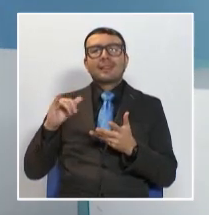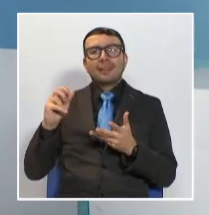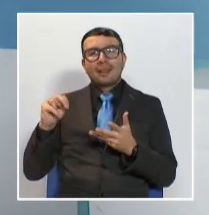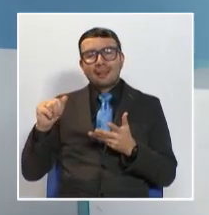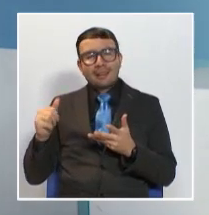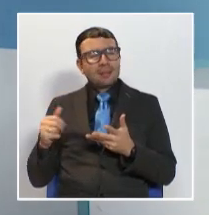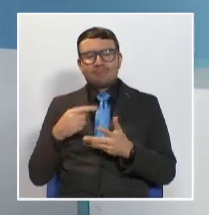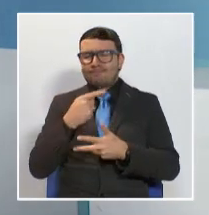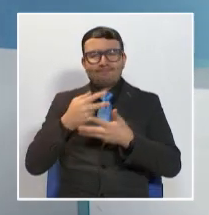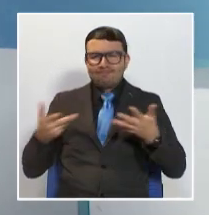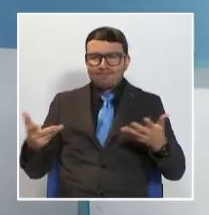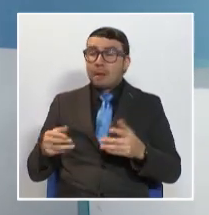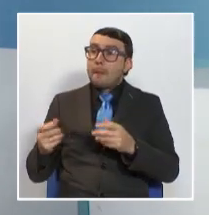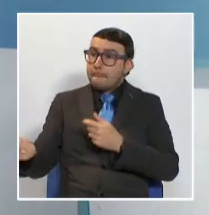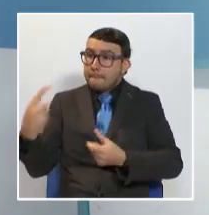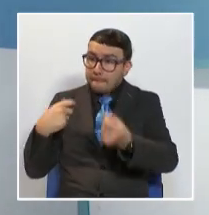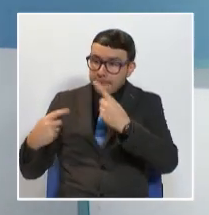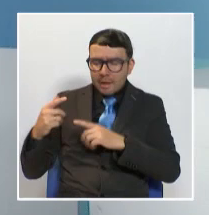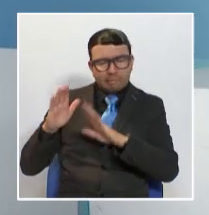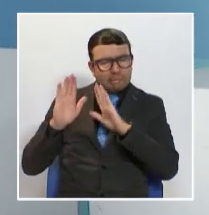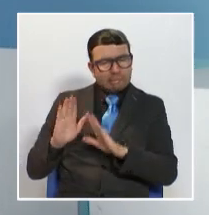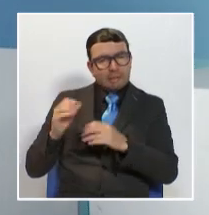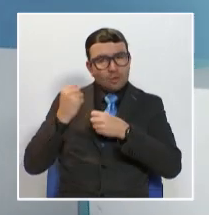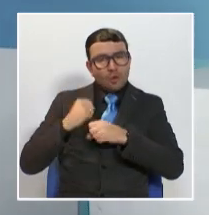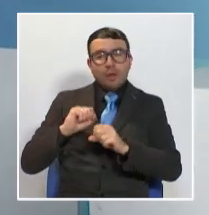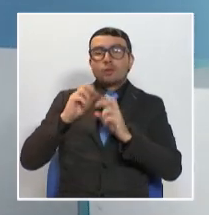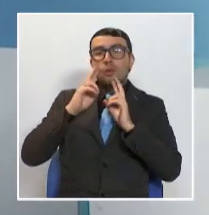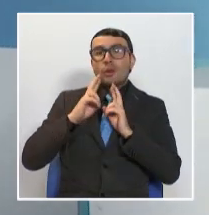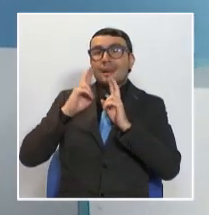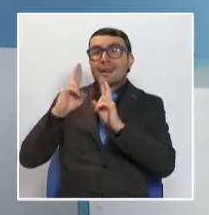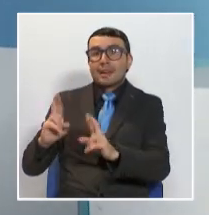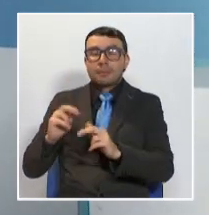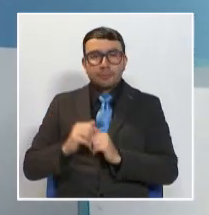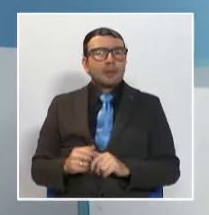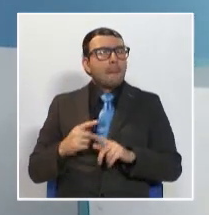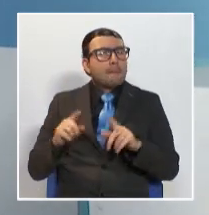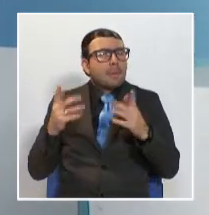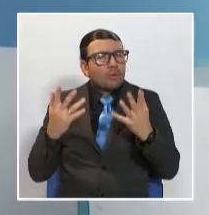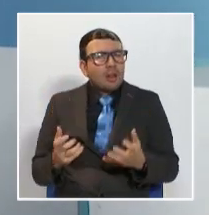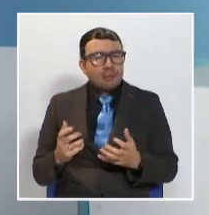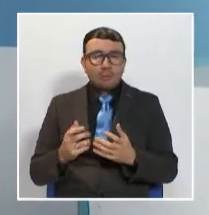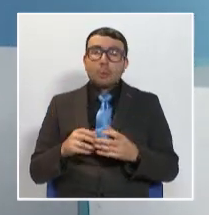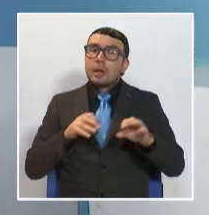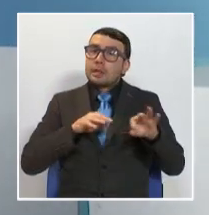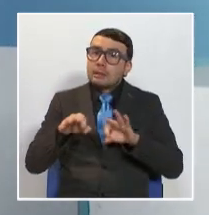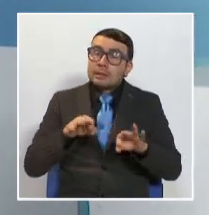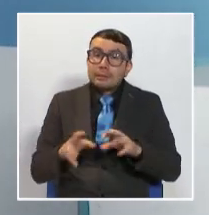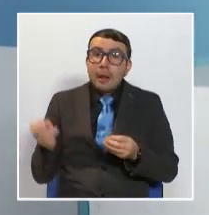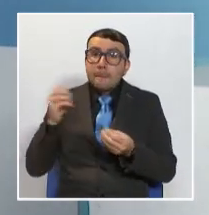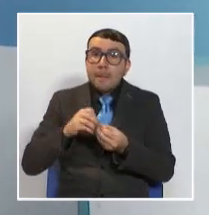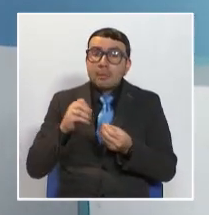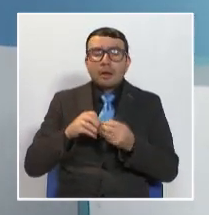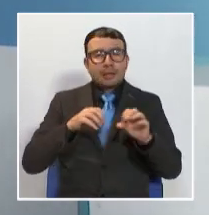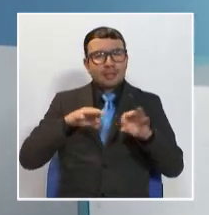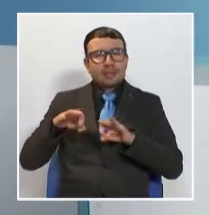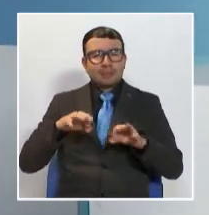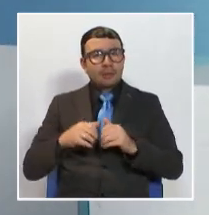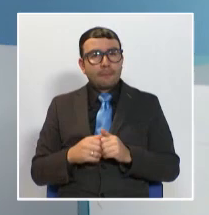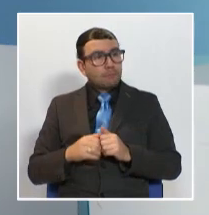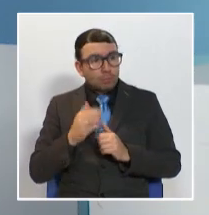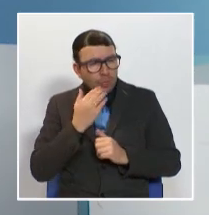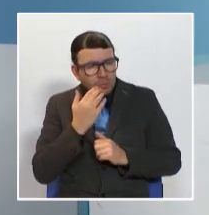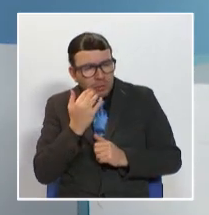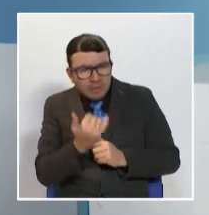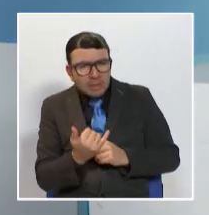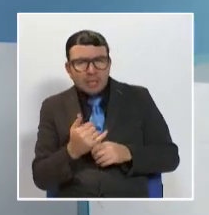que nos están haciendo. Vamos a tratar de respondérselas todas a ustedes, pero queremos seguir explicándoles a ustedes qué tipo de lesiones hay en